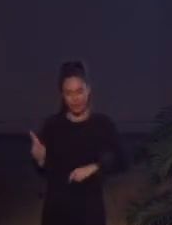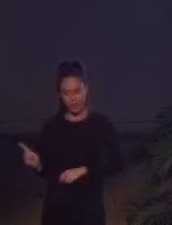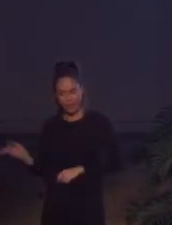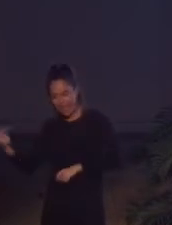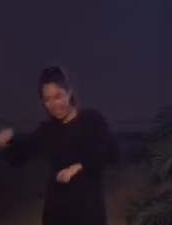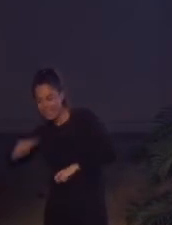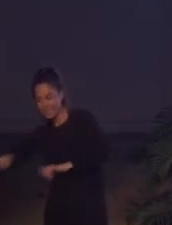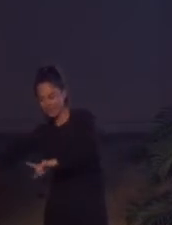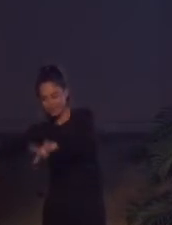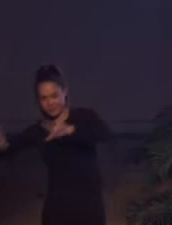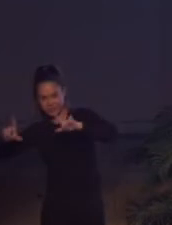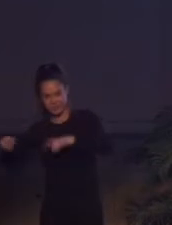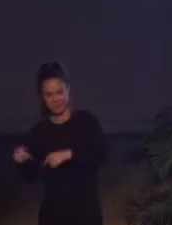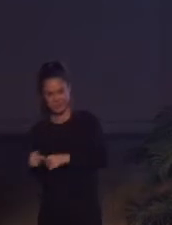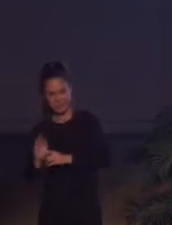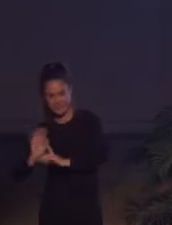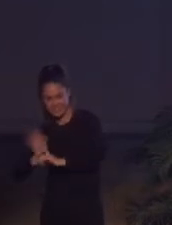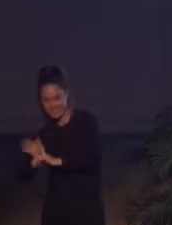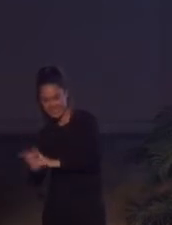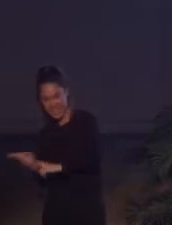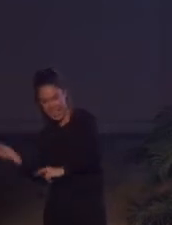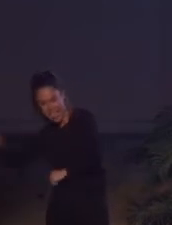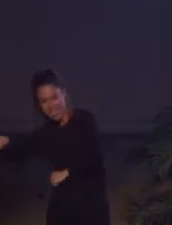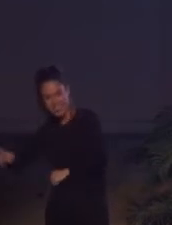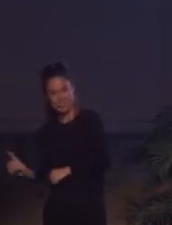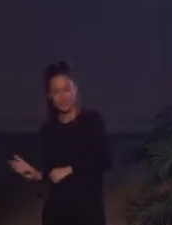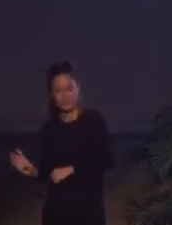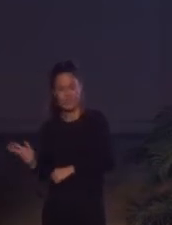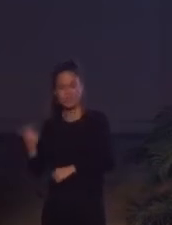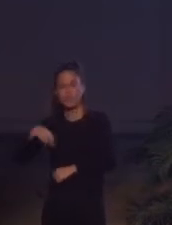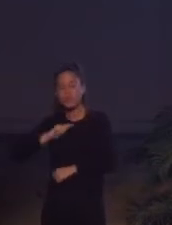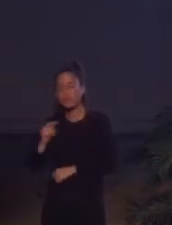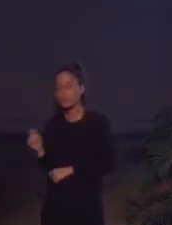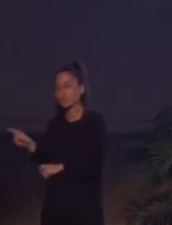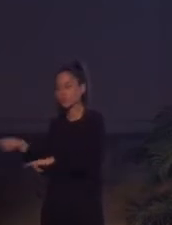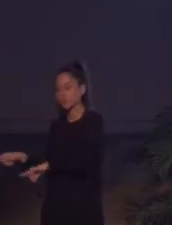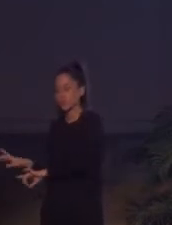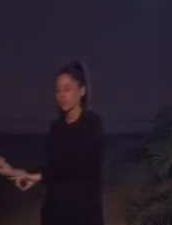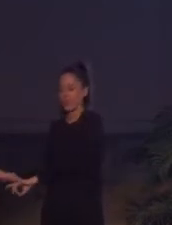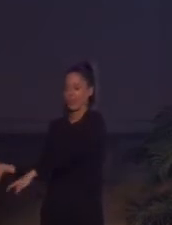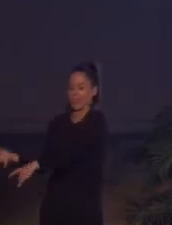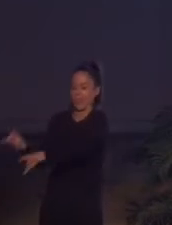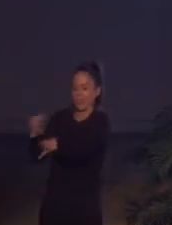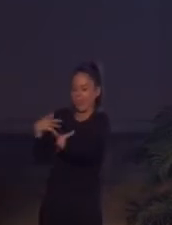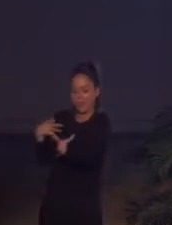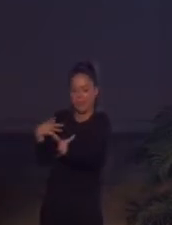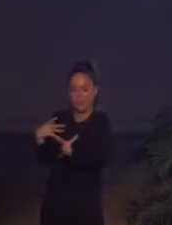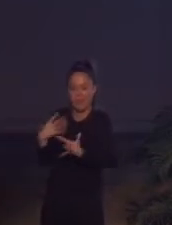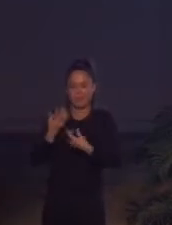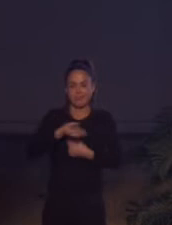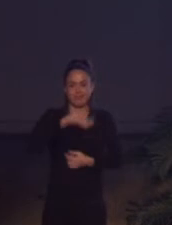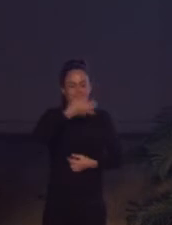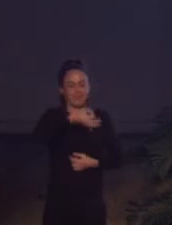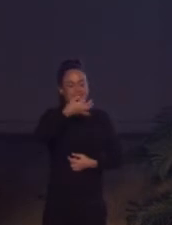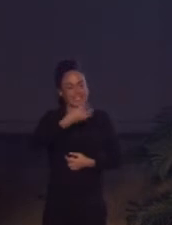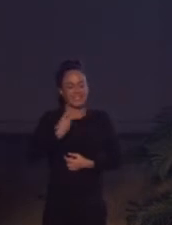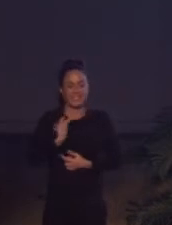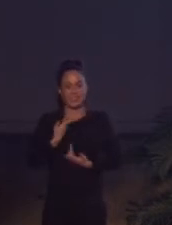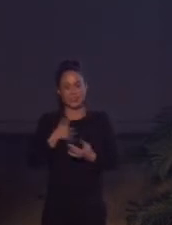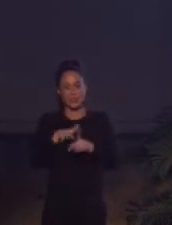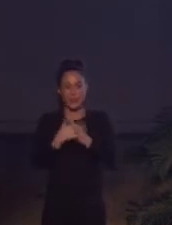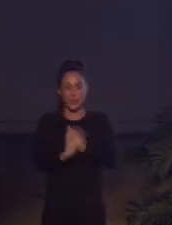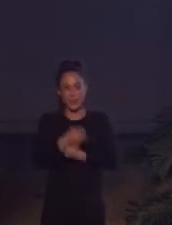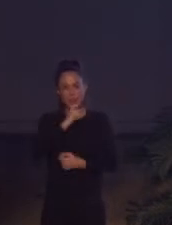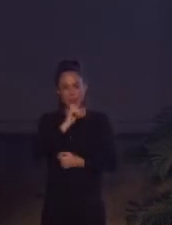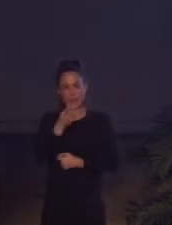ordan, beste norbaiten izenean edo, etorri behar izatea, kontu guzti hau kontatzea, ba, nahiko posizio zaila da, ez?